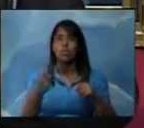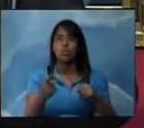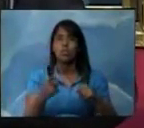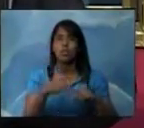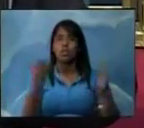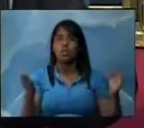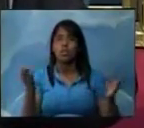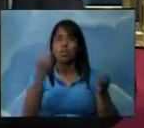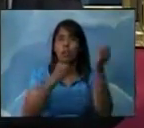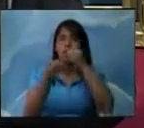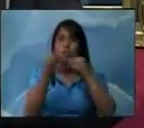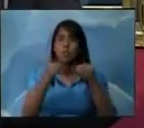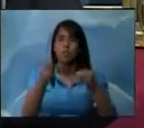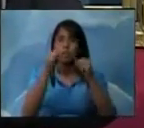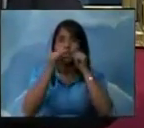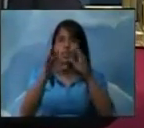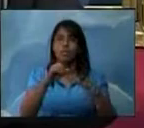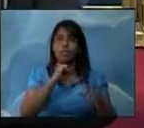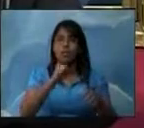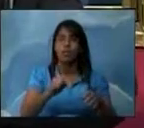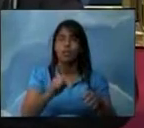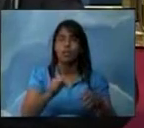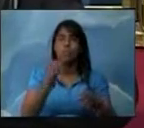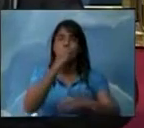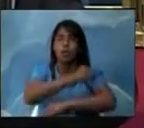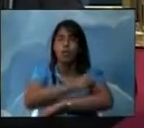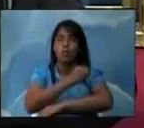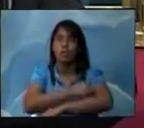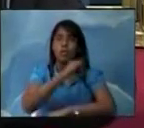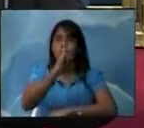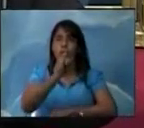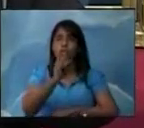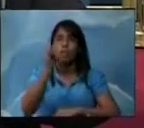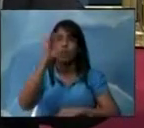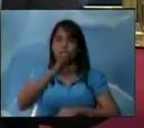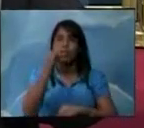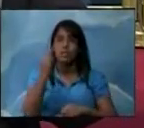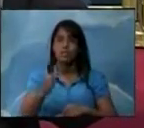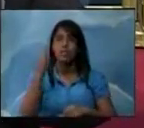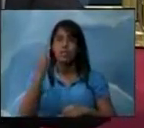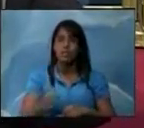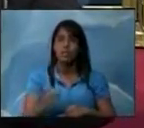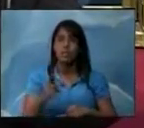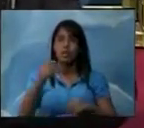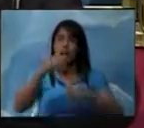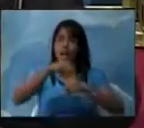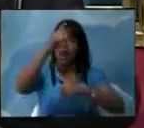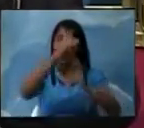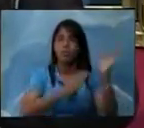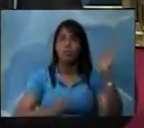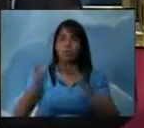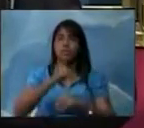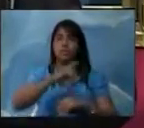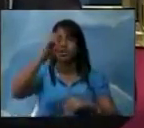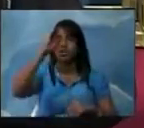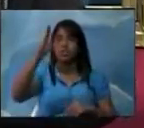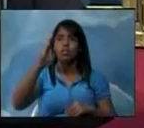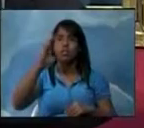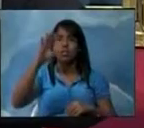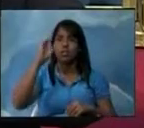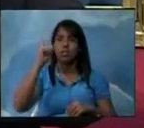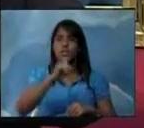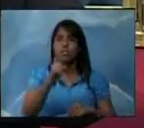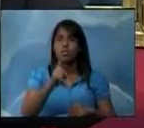dicho que lo que alimenta y lo que bendice es la obediencia y estar siempre en la presencia del